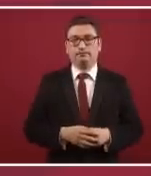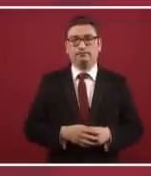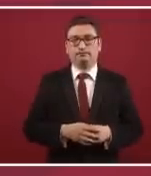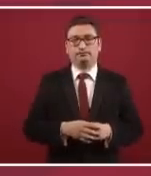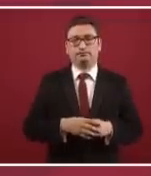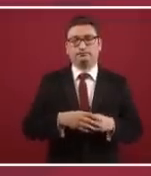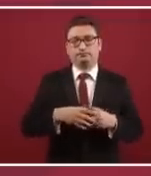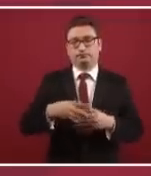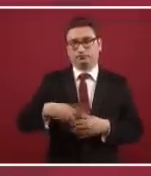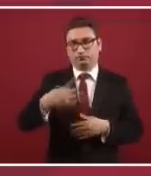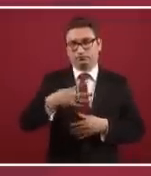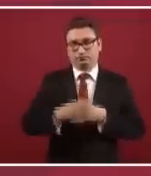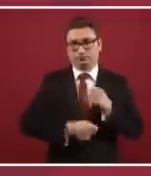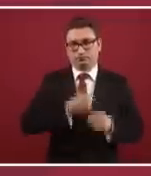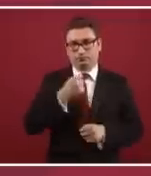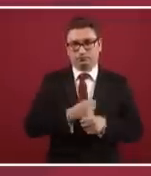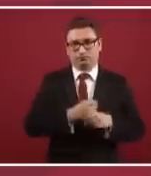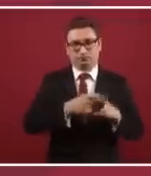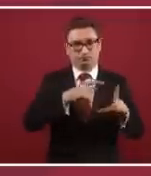años